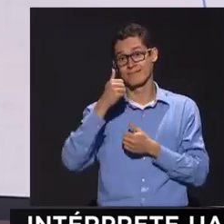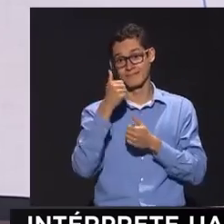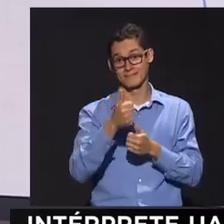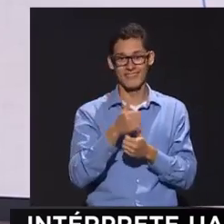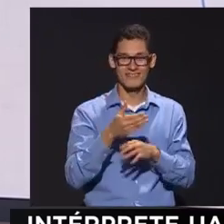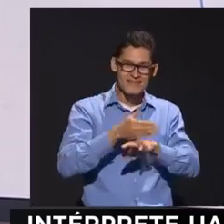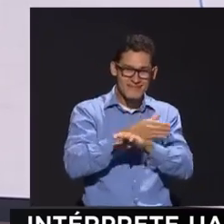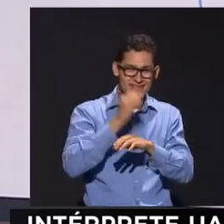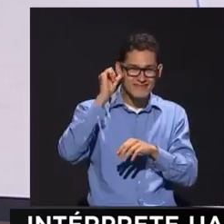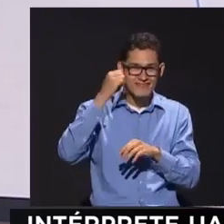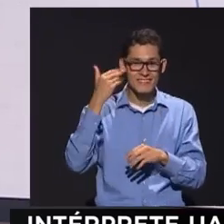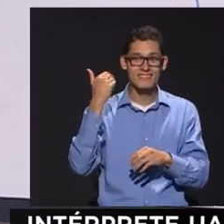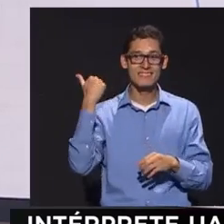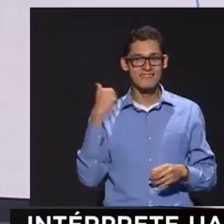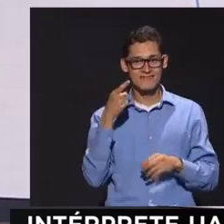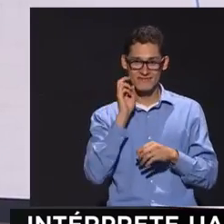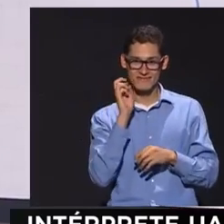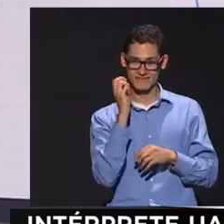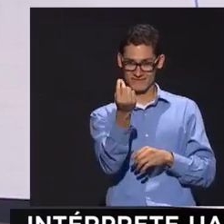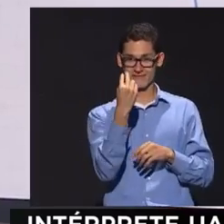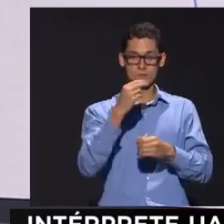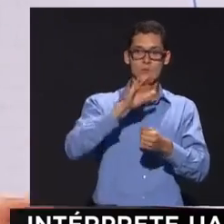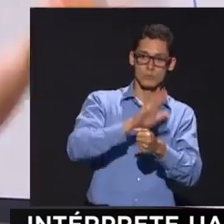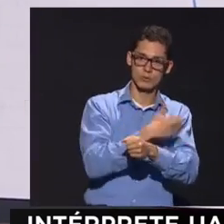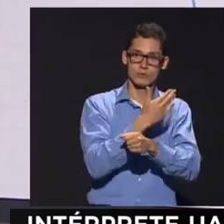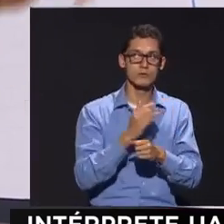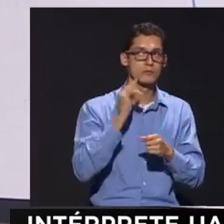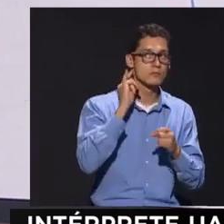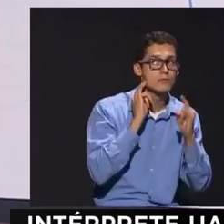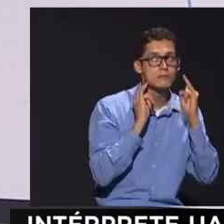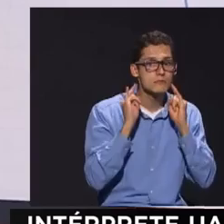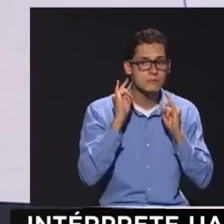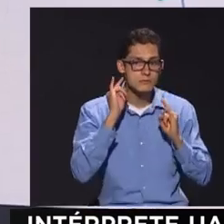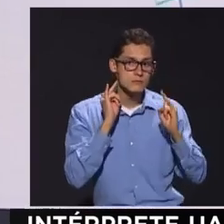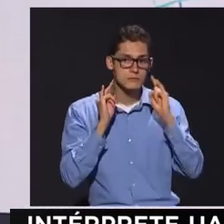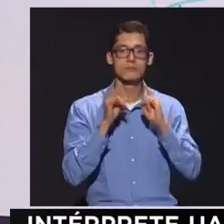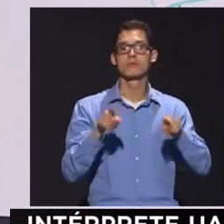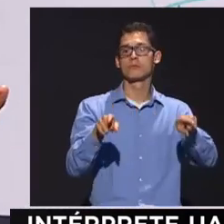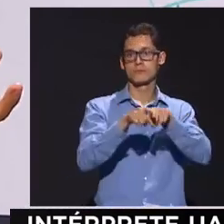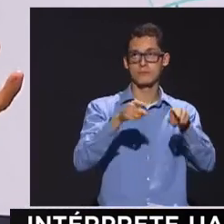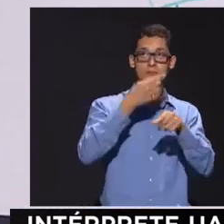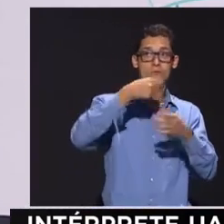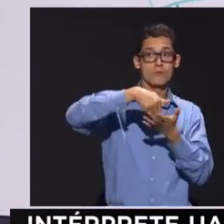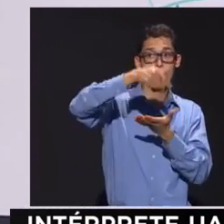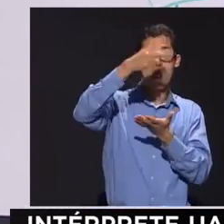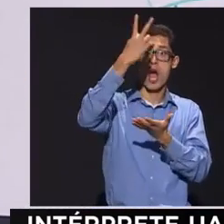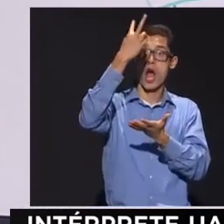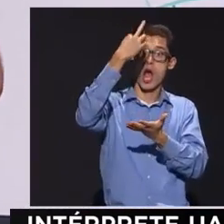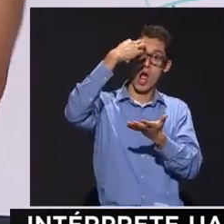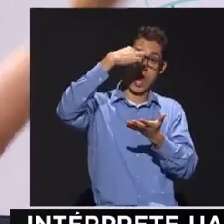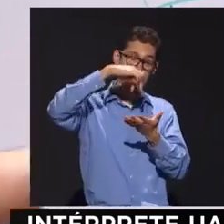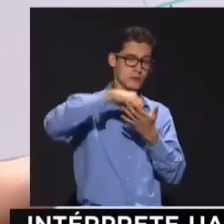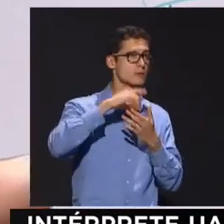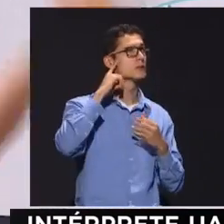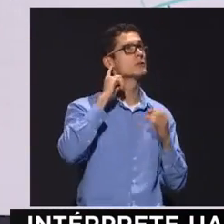primera sección aprendimos sobre la música listo y hay unos ritmos vamos a hacer un círculo vuelta en el aire con ritmo y en nuestra